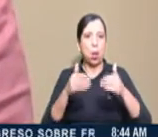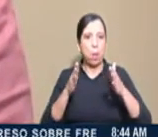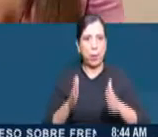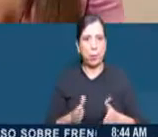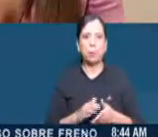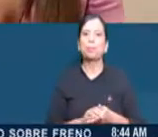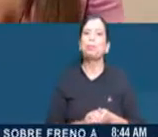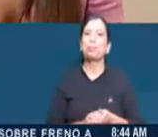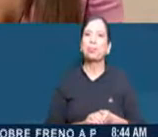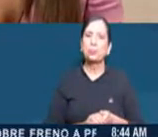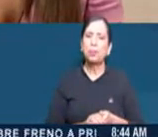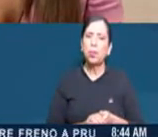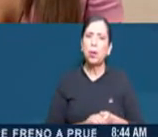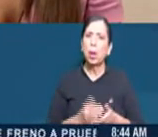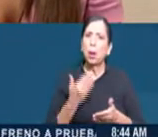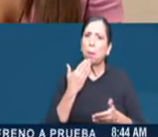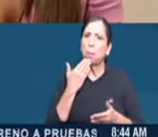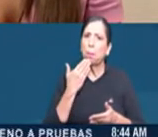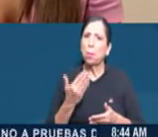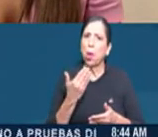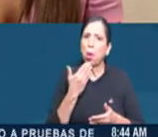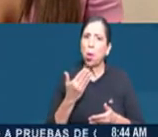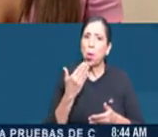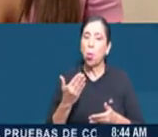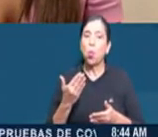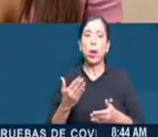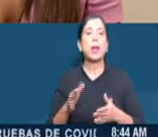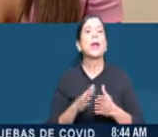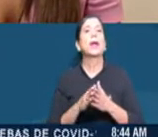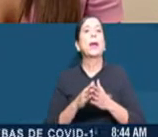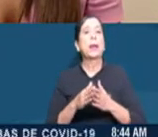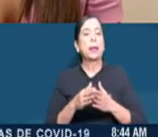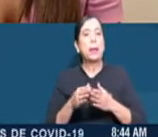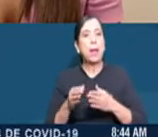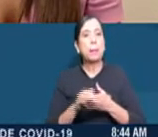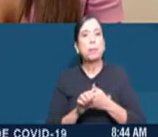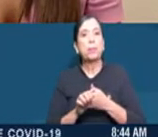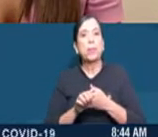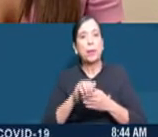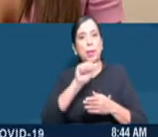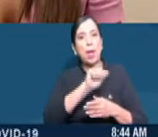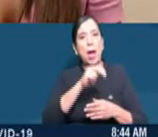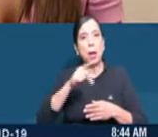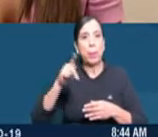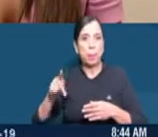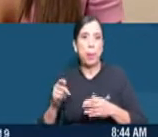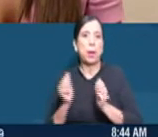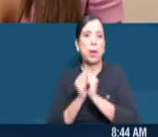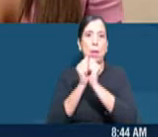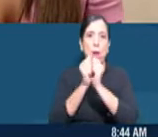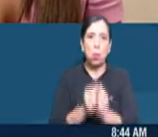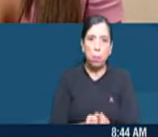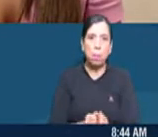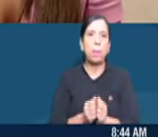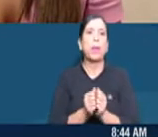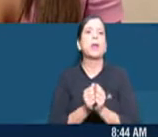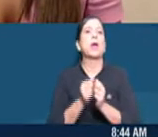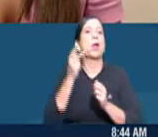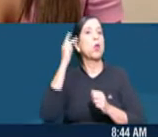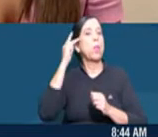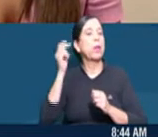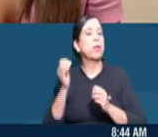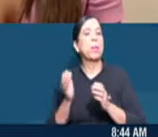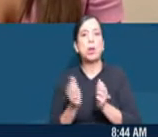Isabel, nos parece interesante esta nueva aplicación que va a permitir también ese acompañamiento de los padres de familia a estos pequeños que están en casa y que sin